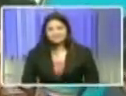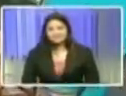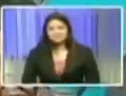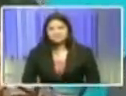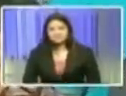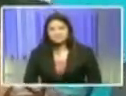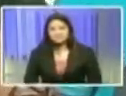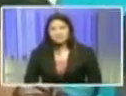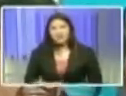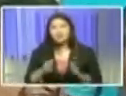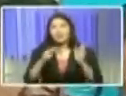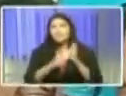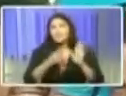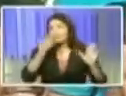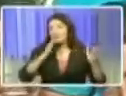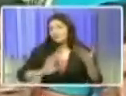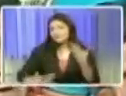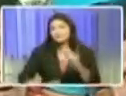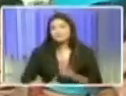2000 siempre.